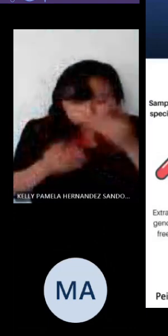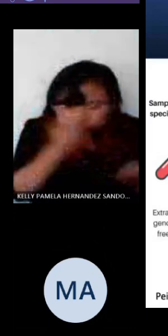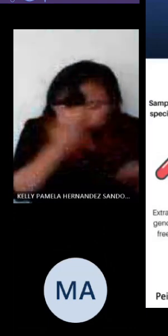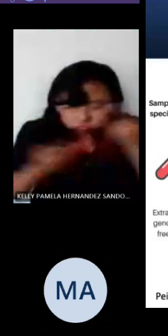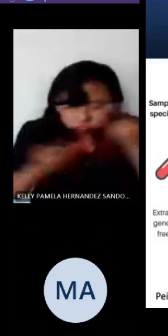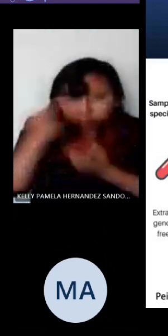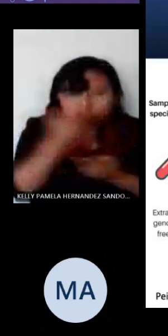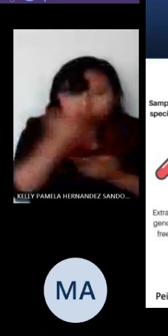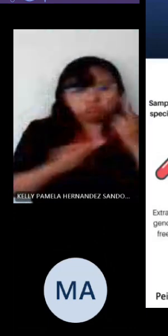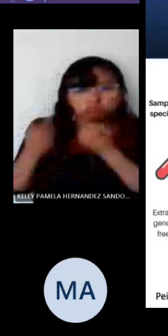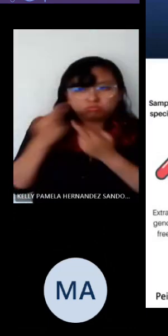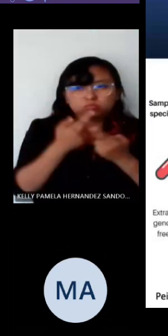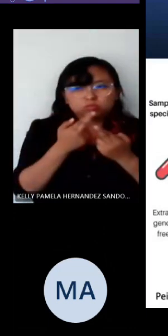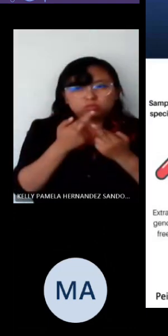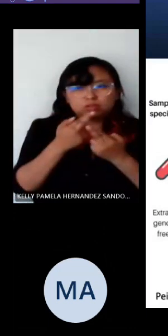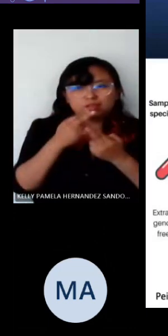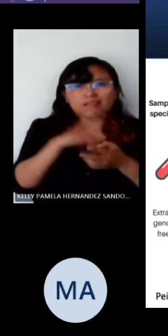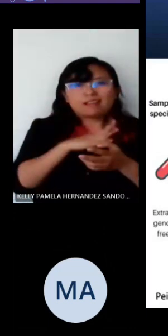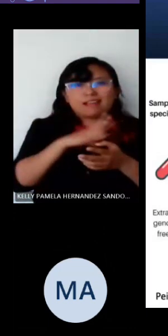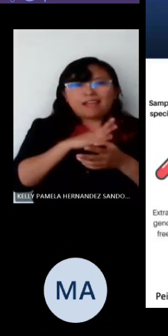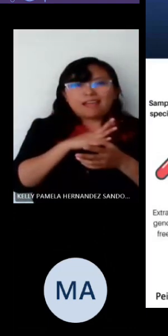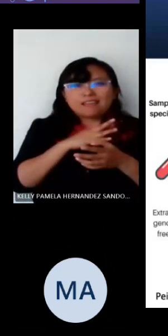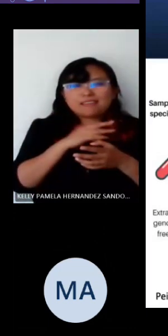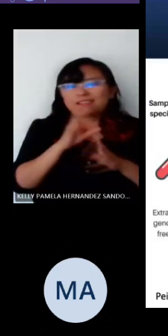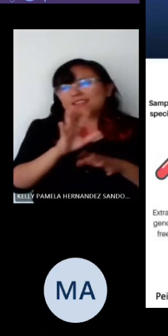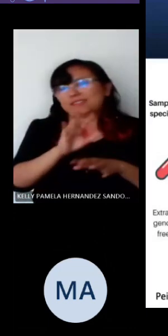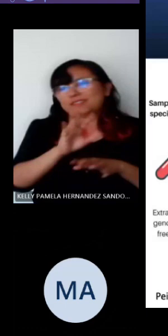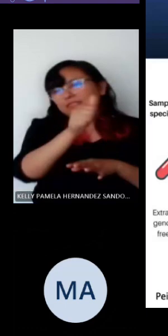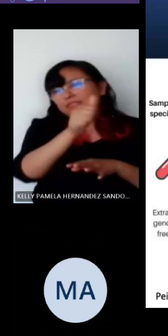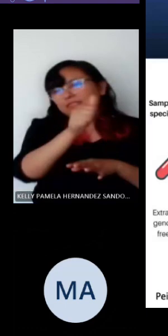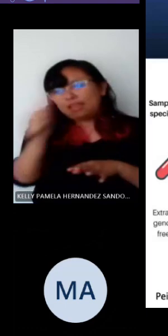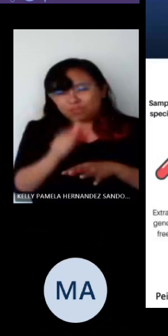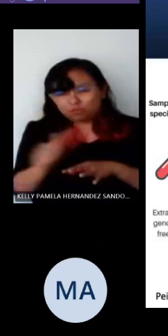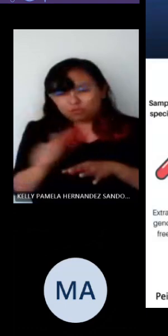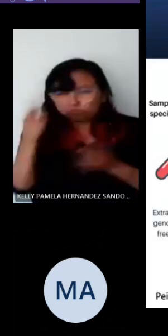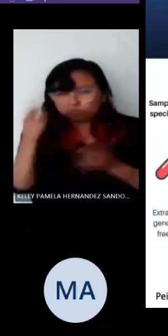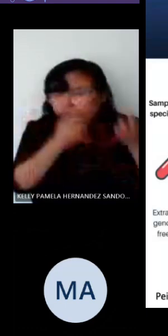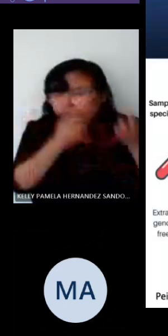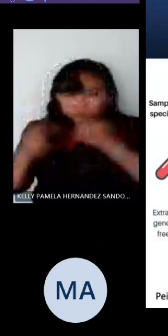que cada una de las letritas que como estamos hechos y podemos